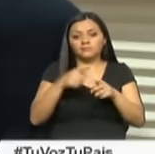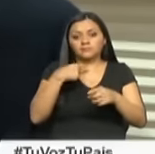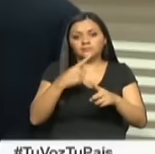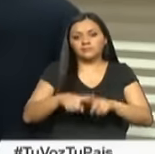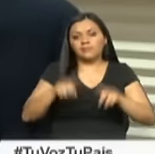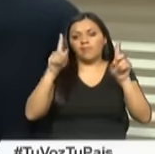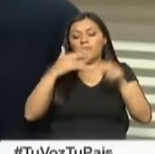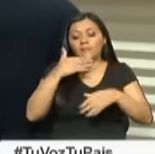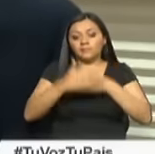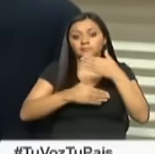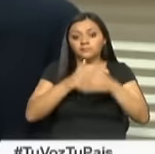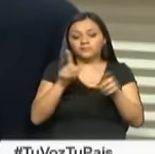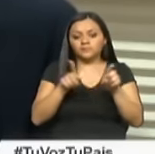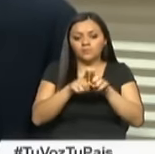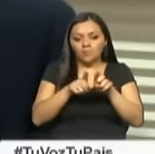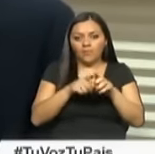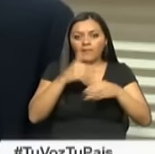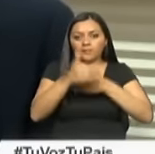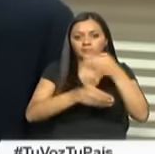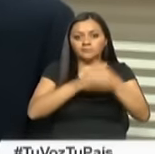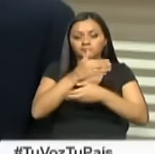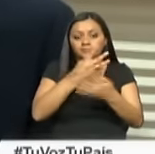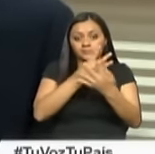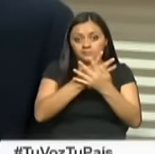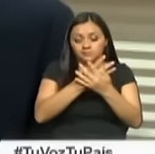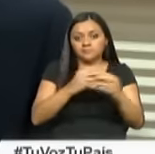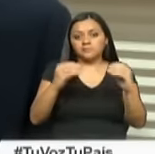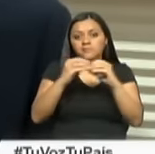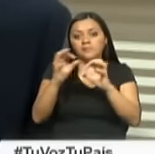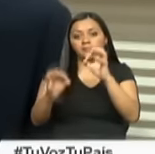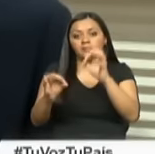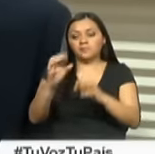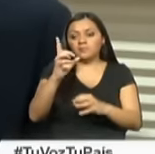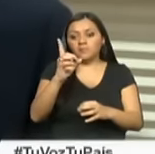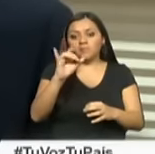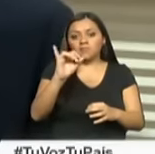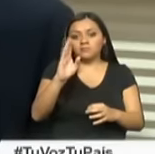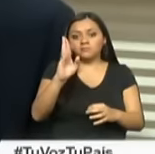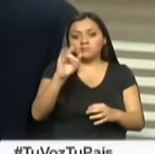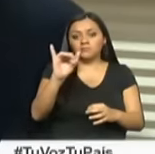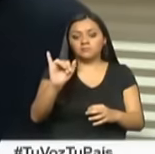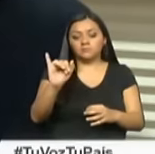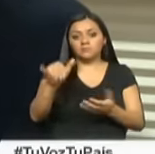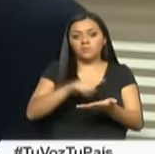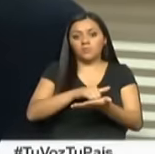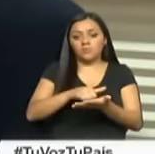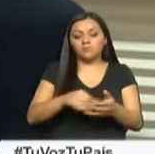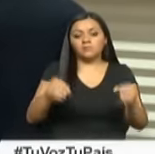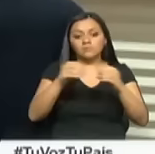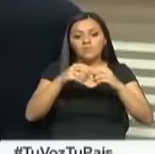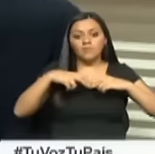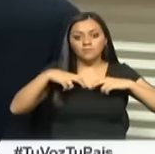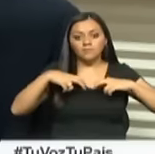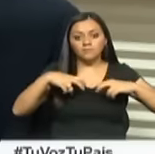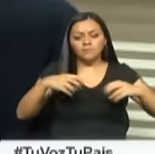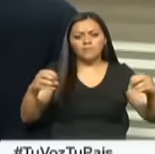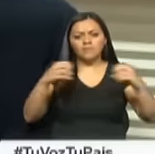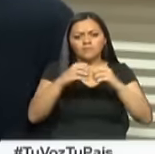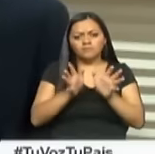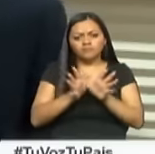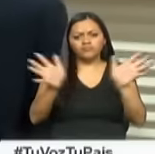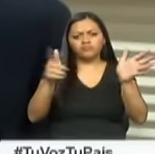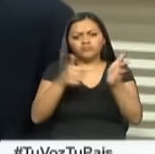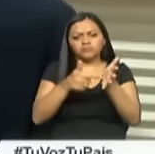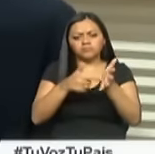diferenciar entre lo que es el proceso penal que lleva el juez Deary en Nueva York y la investigación más amplia que lleva